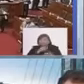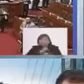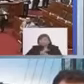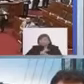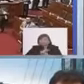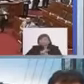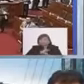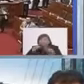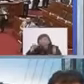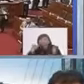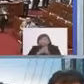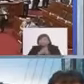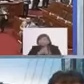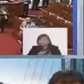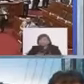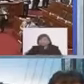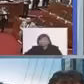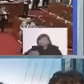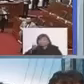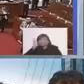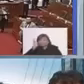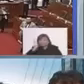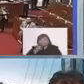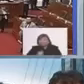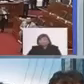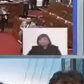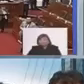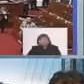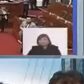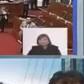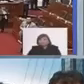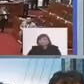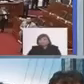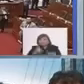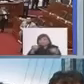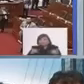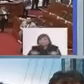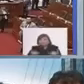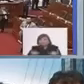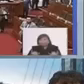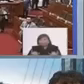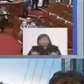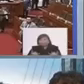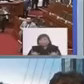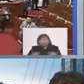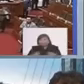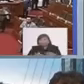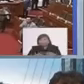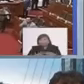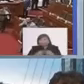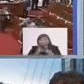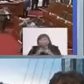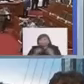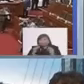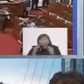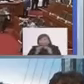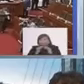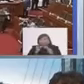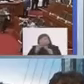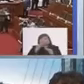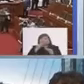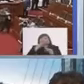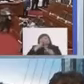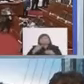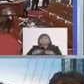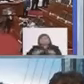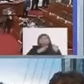de confianza. Por lo tanto, es inconstitucional lo que hizo hace dos o tres horas Pedro Castillo. Eso es lo